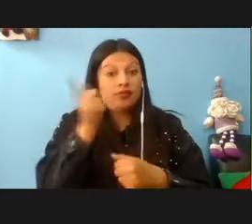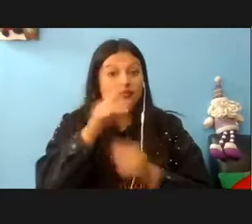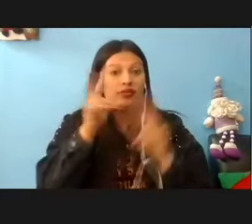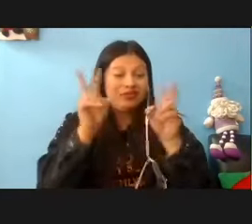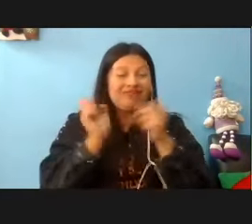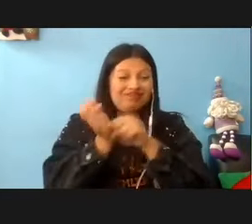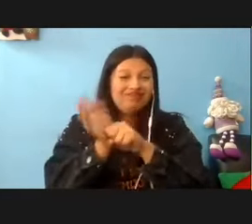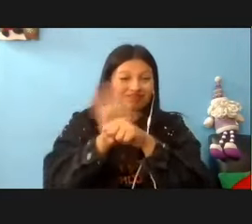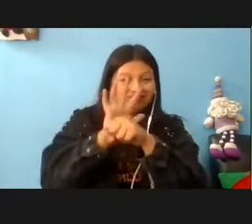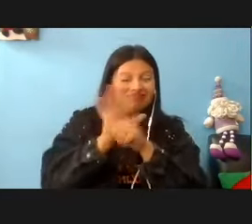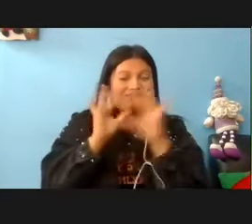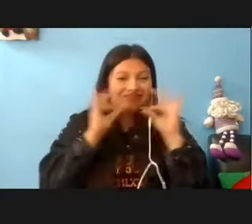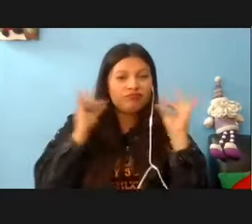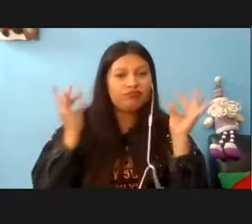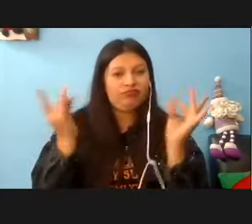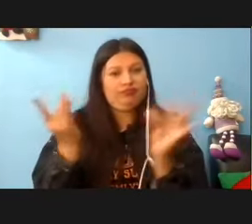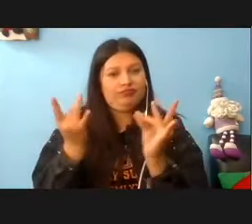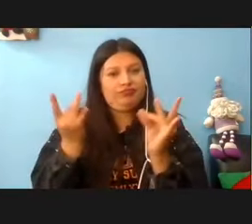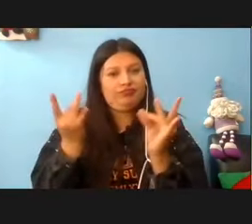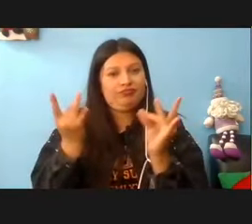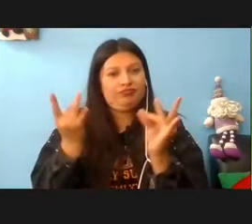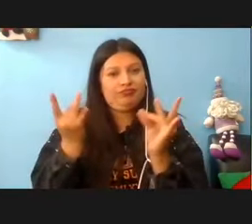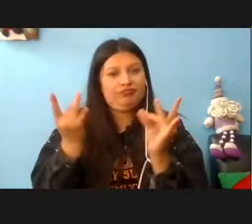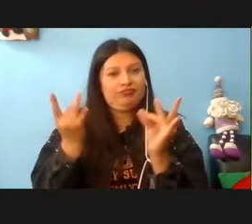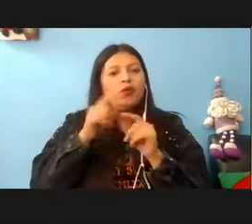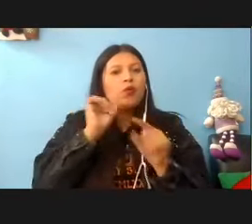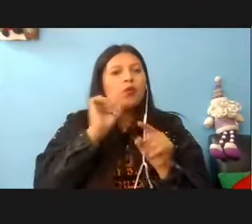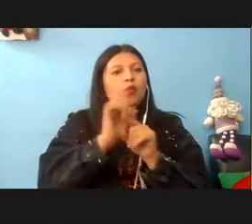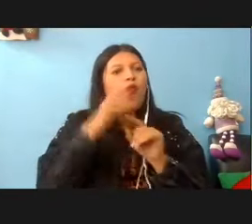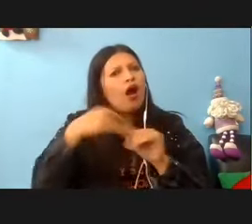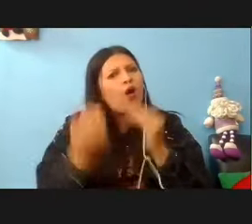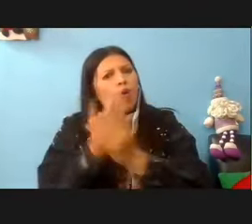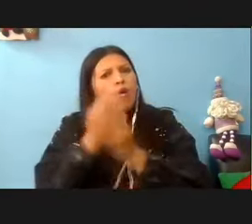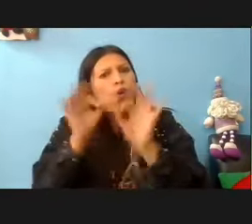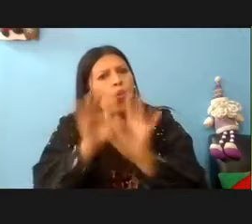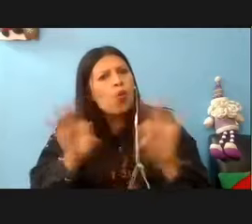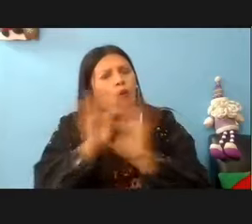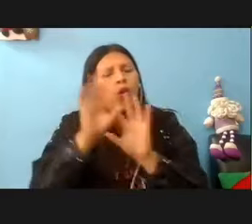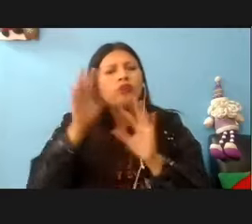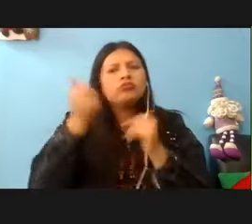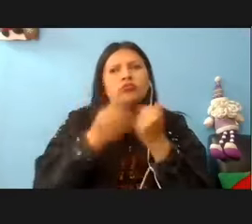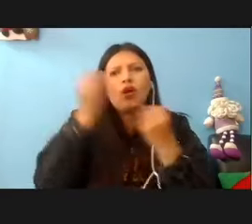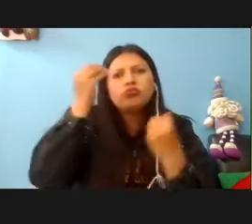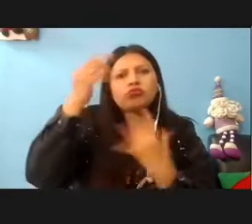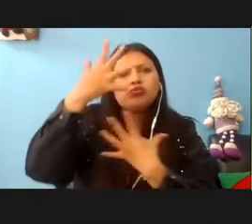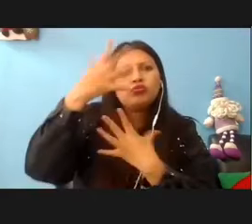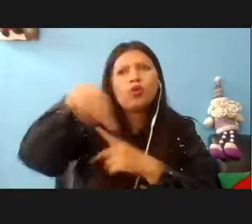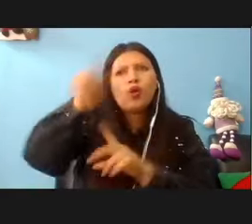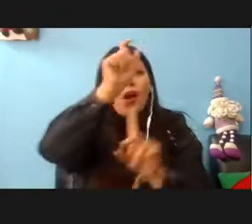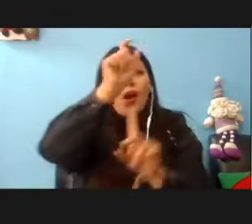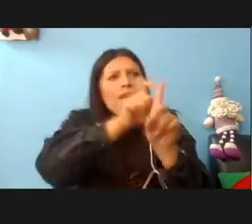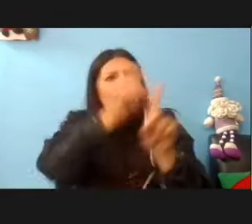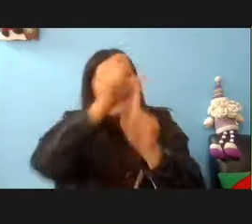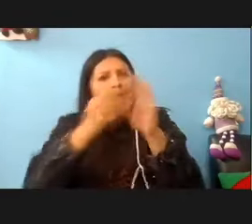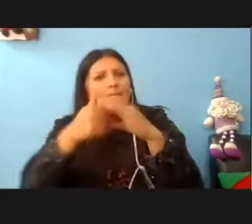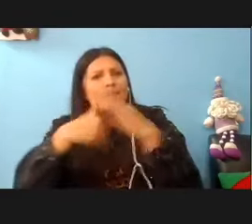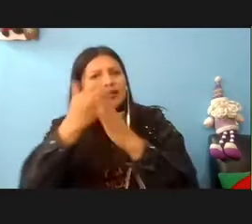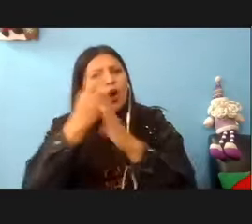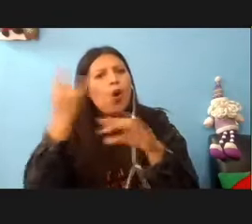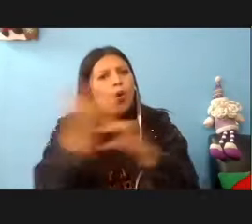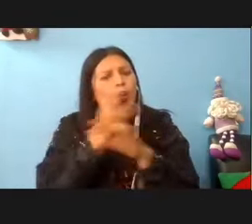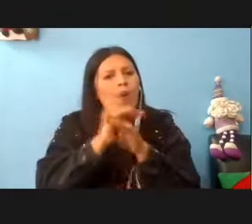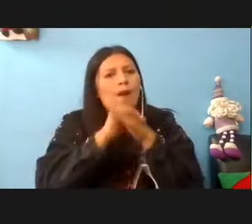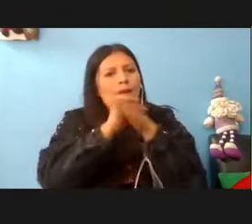pandemia también se expandieron de una manera que no estaba prevista. Las personas empezaron a utilizar